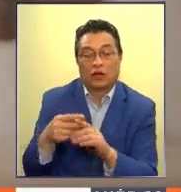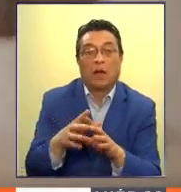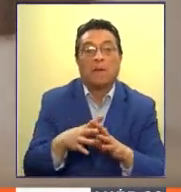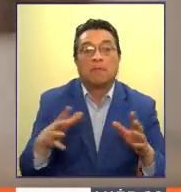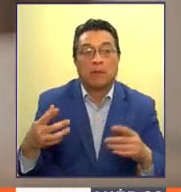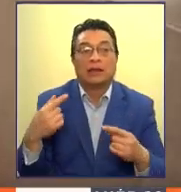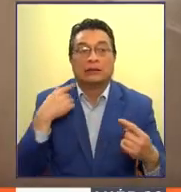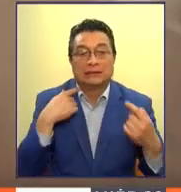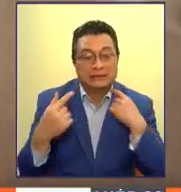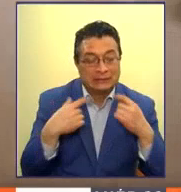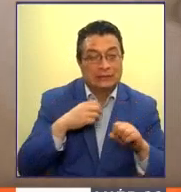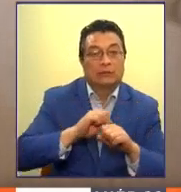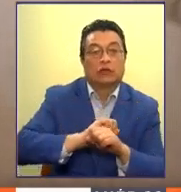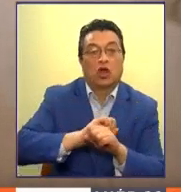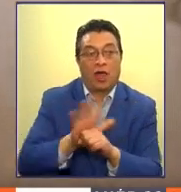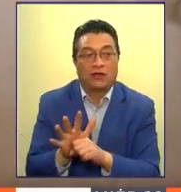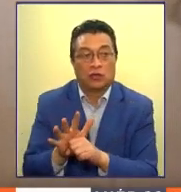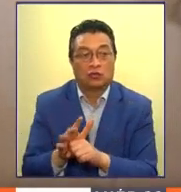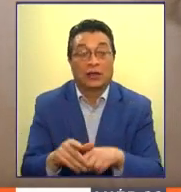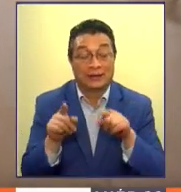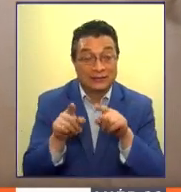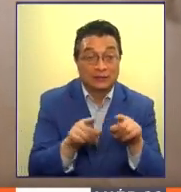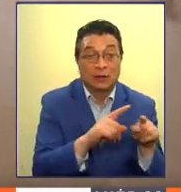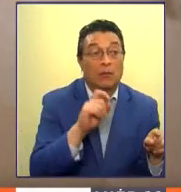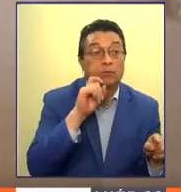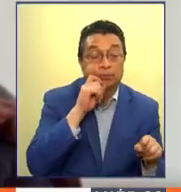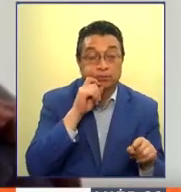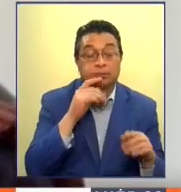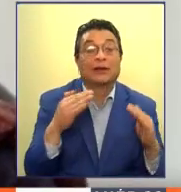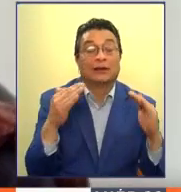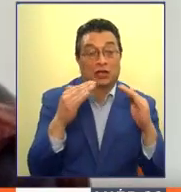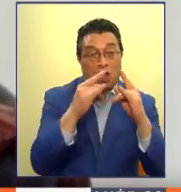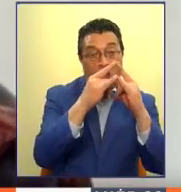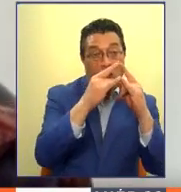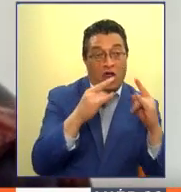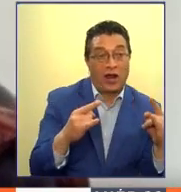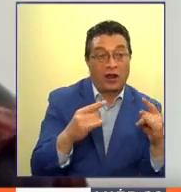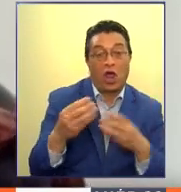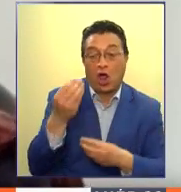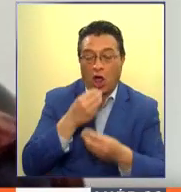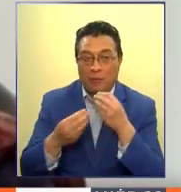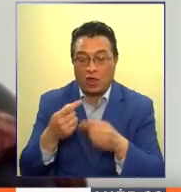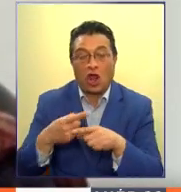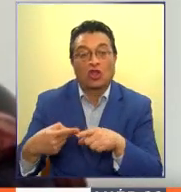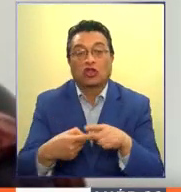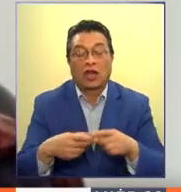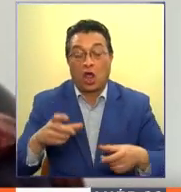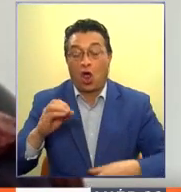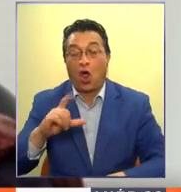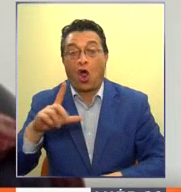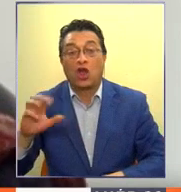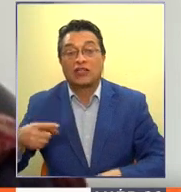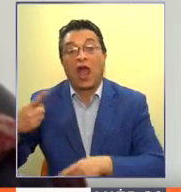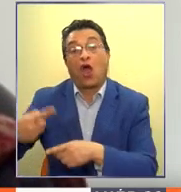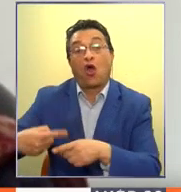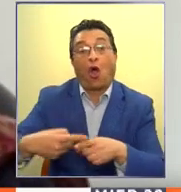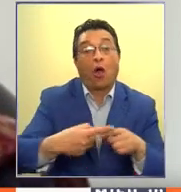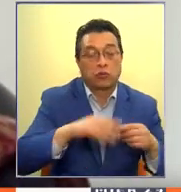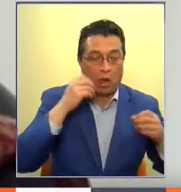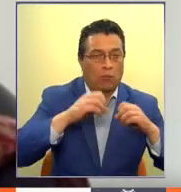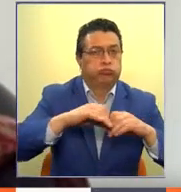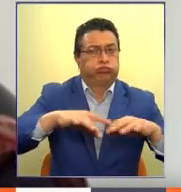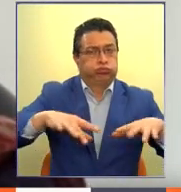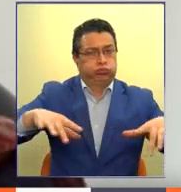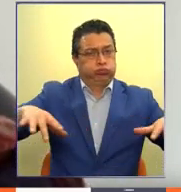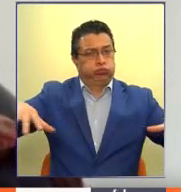los efectos del COVID. Ellas son las residencias, los comedores sociales y las ollas comunes que se han multiplicado en forma